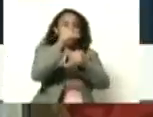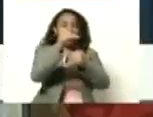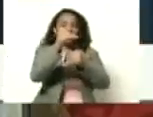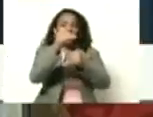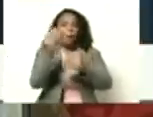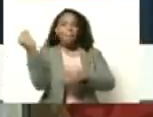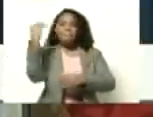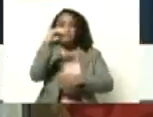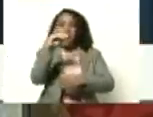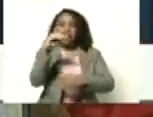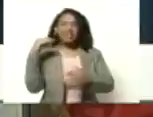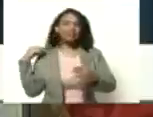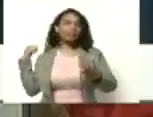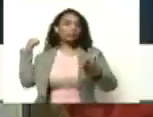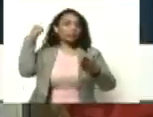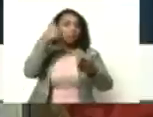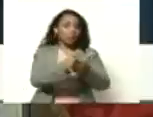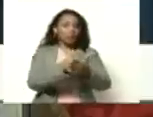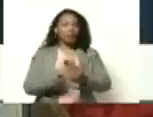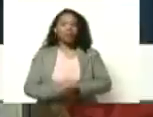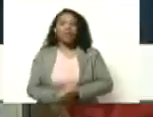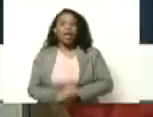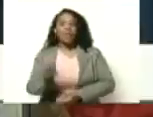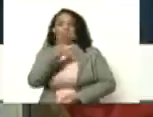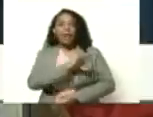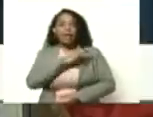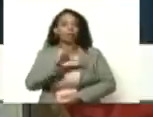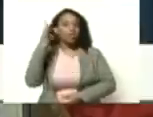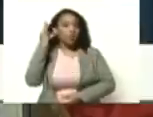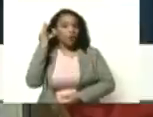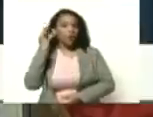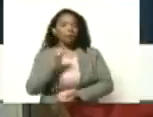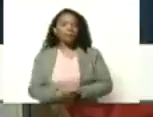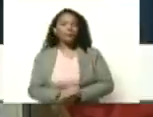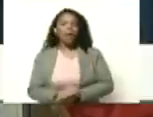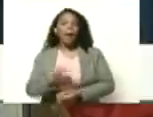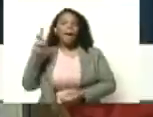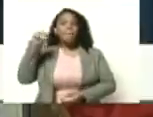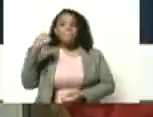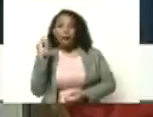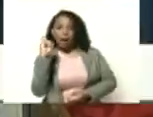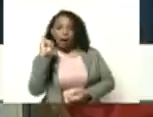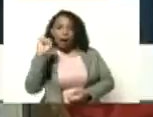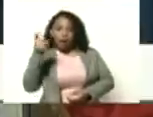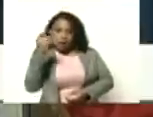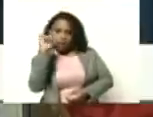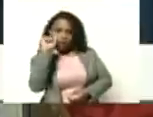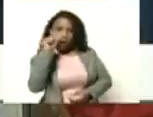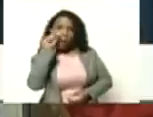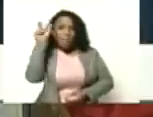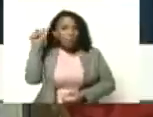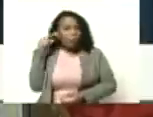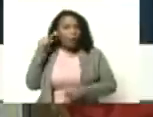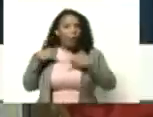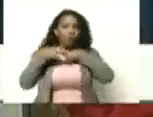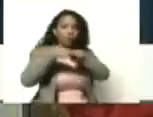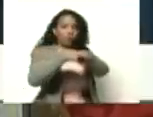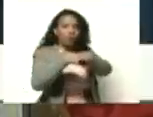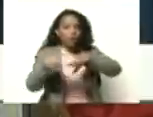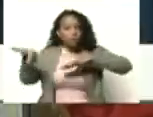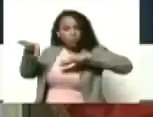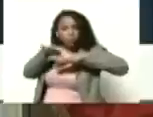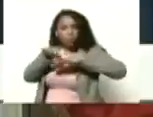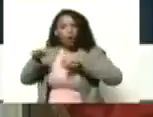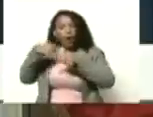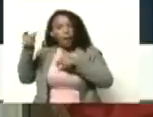más larga data de la señora may y kumar que paralela a su relación con carlos